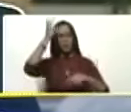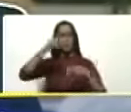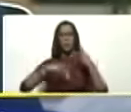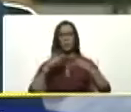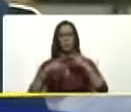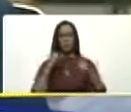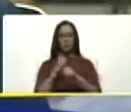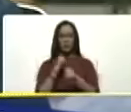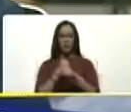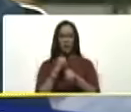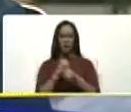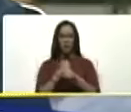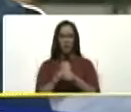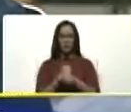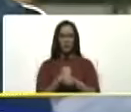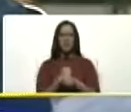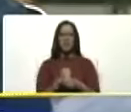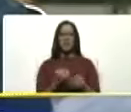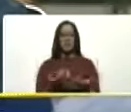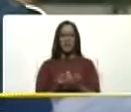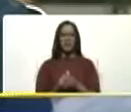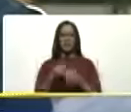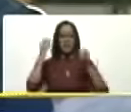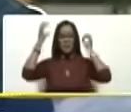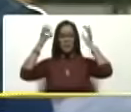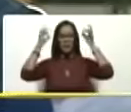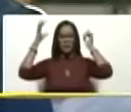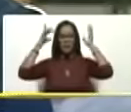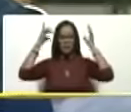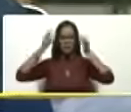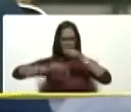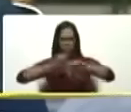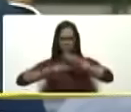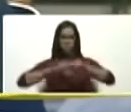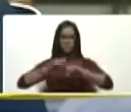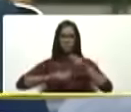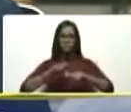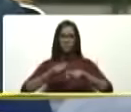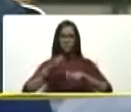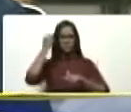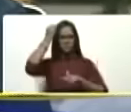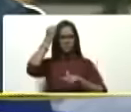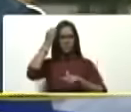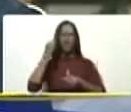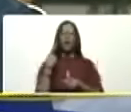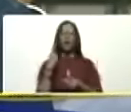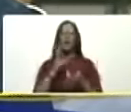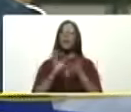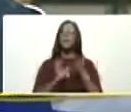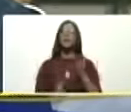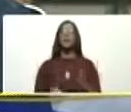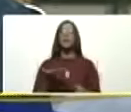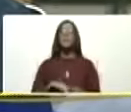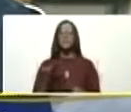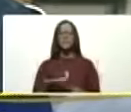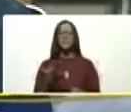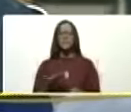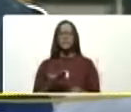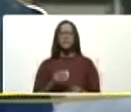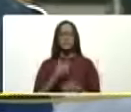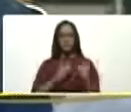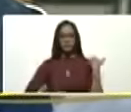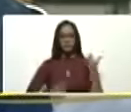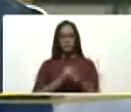de trabajadores y trabajadoras, a través de la inventiva de los trabajadores y trabajadoras. Un elemento, presidente, transversal para